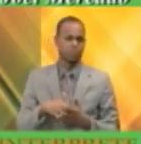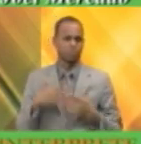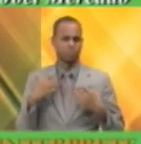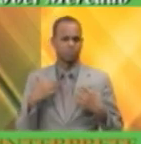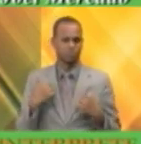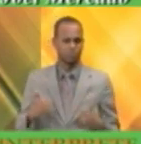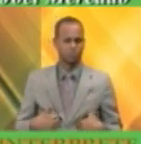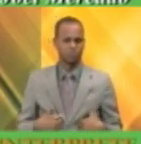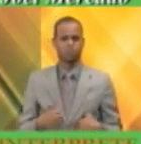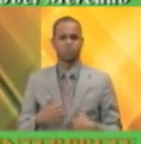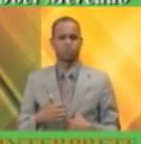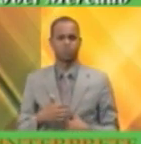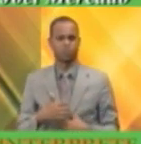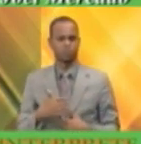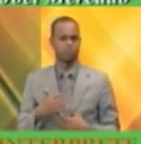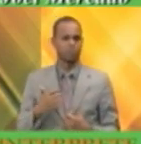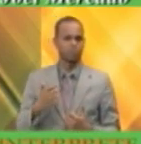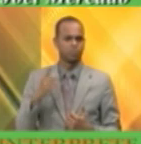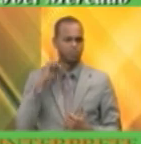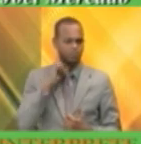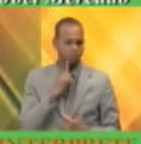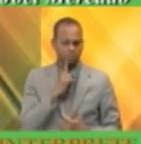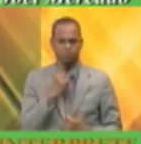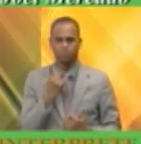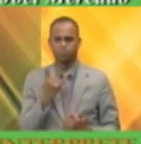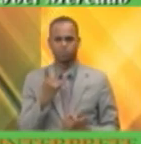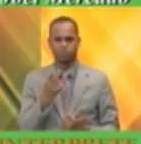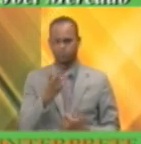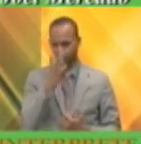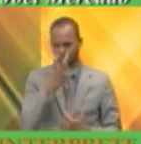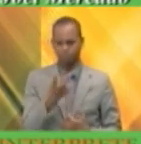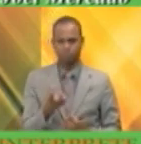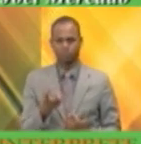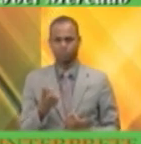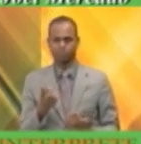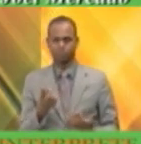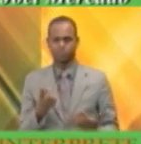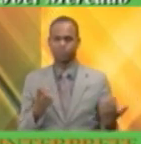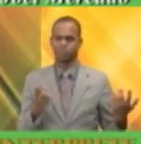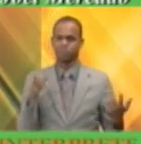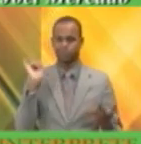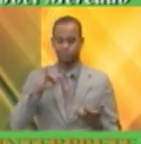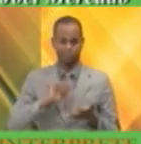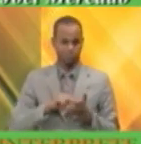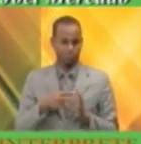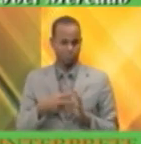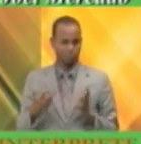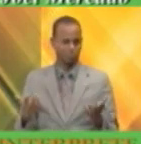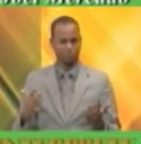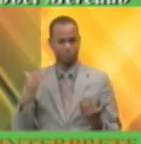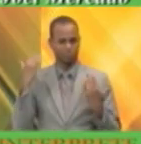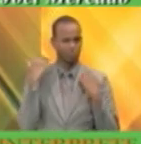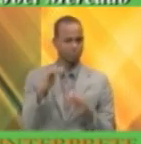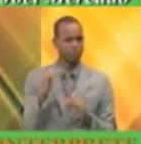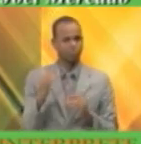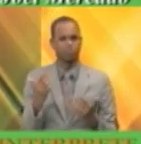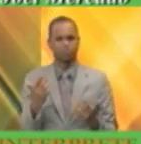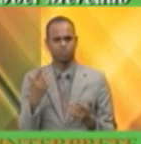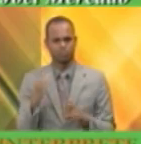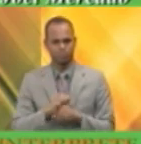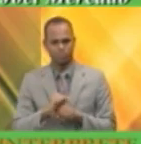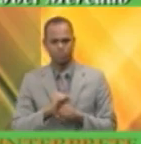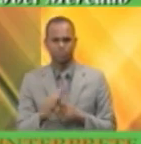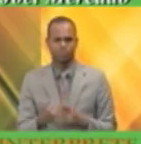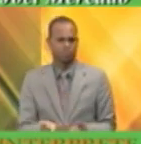física, sensorial o auditiva no nos limita las capacidades de formación para